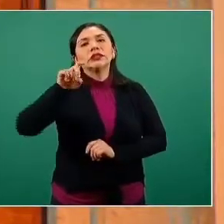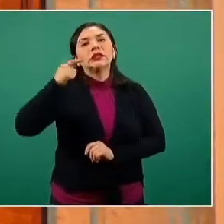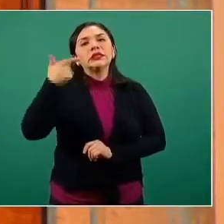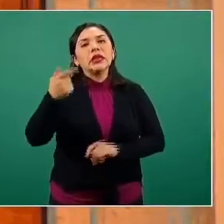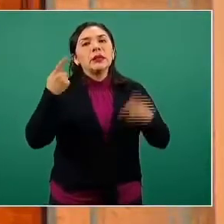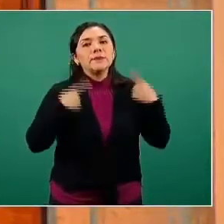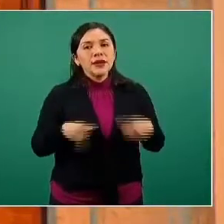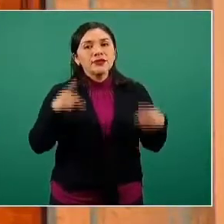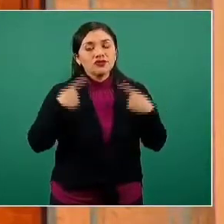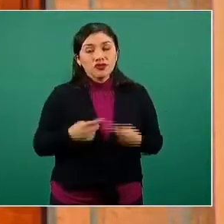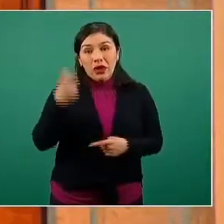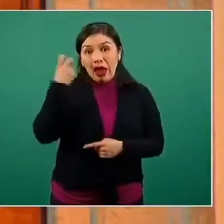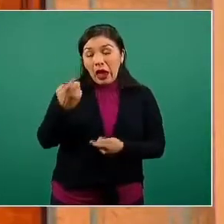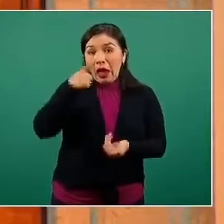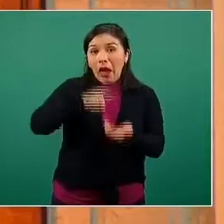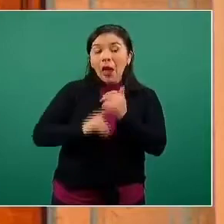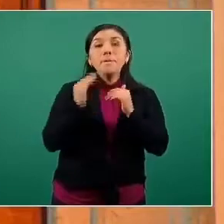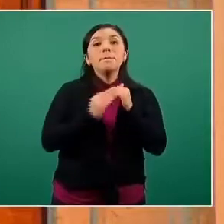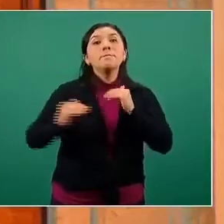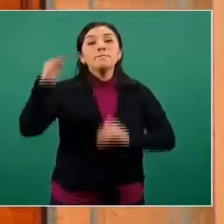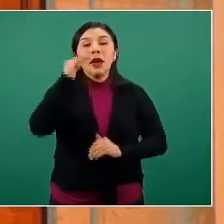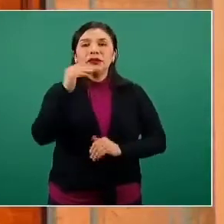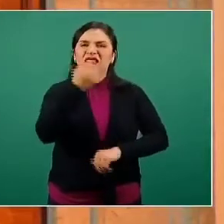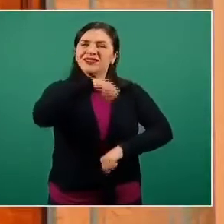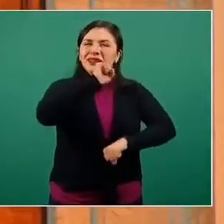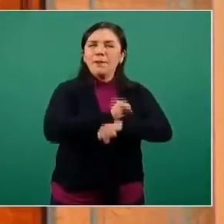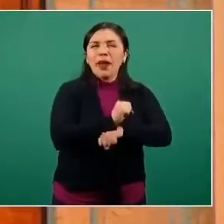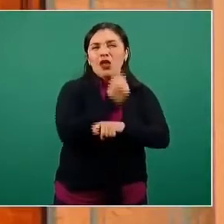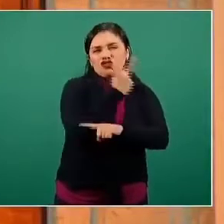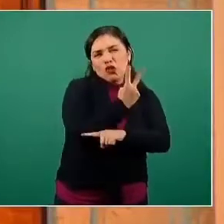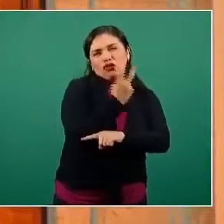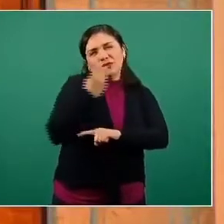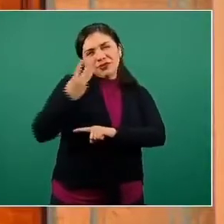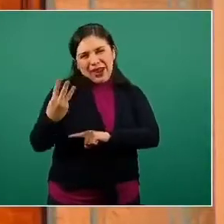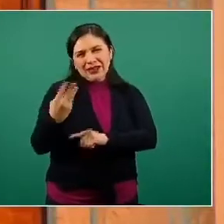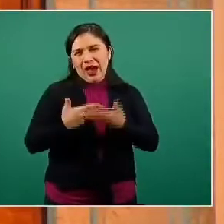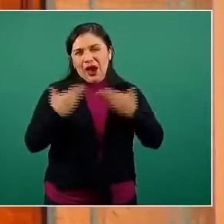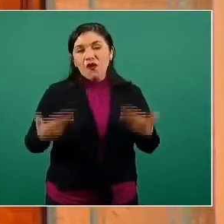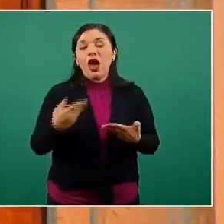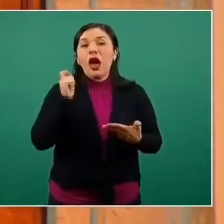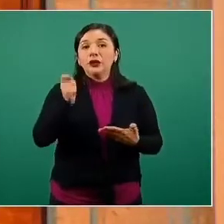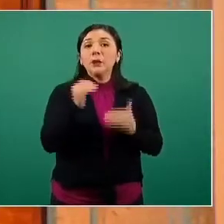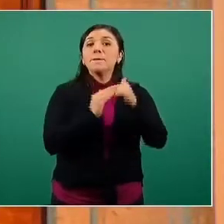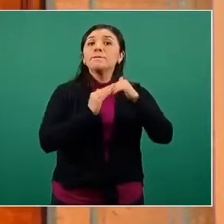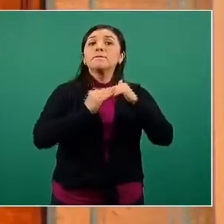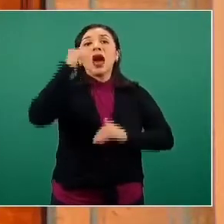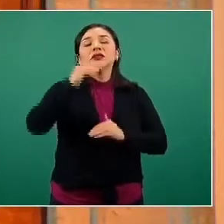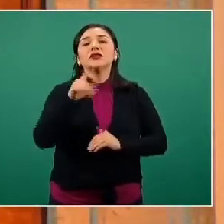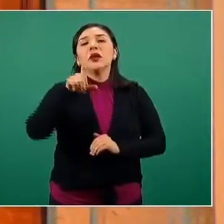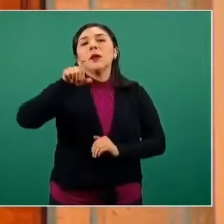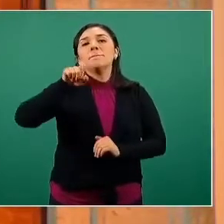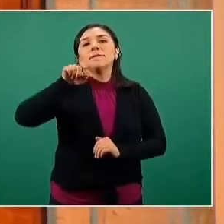1,450,237 y han representado un incremento entre la semana 2 y la semana 3 de un más